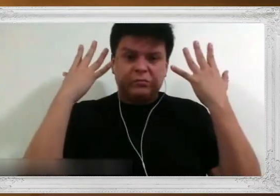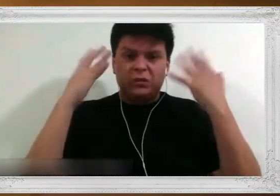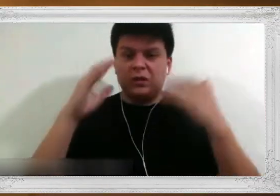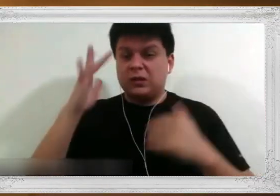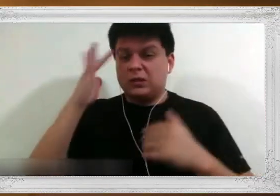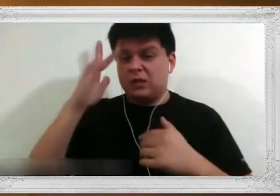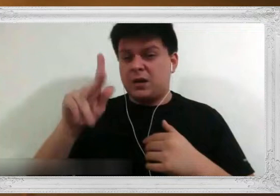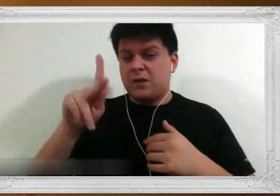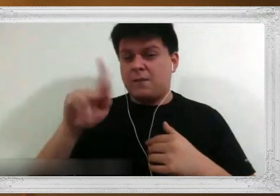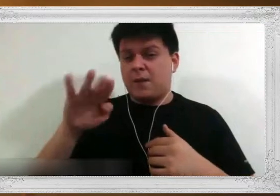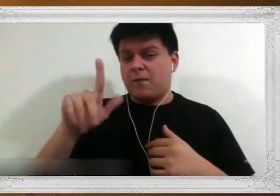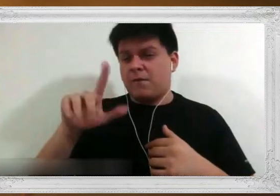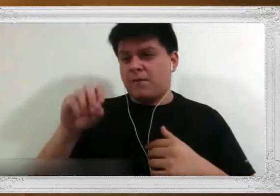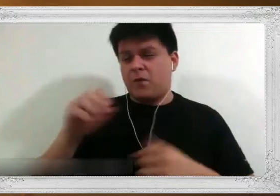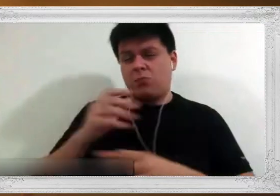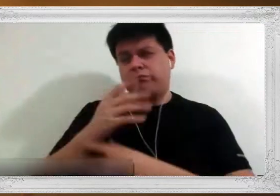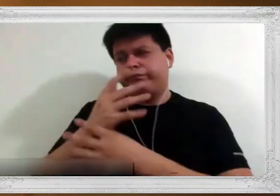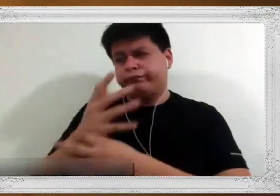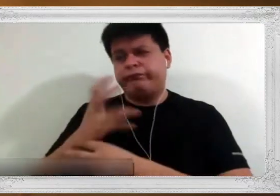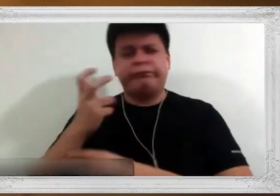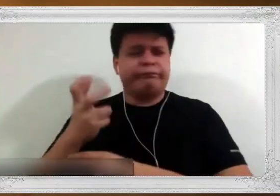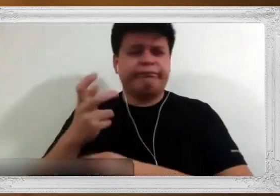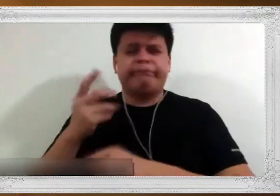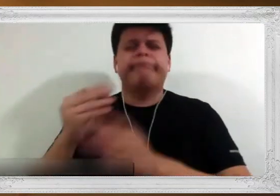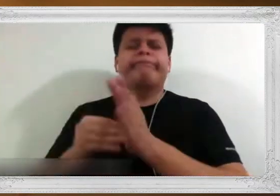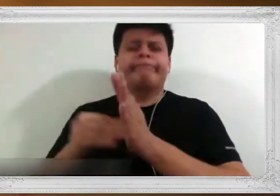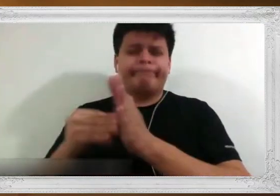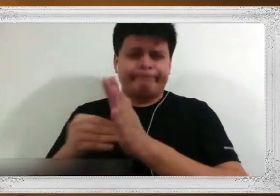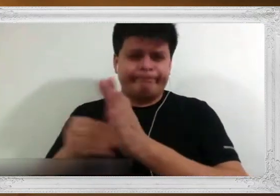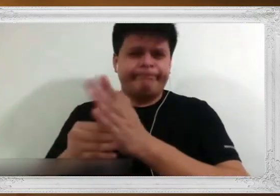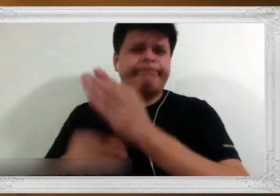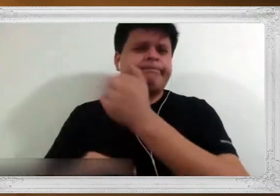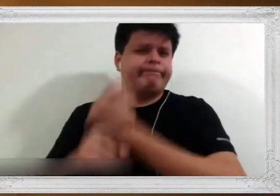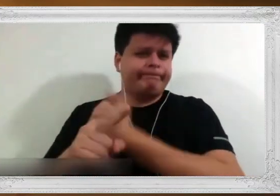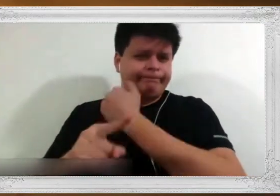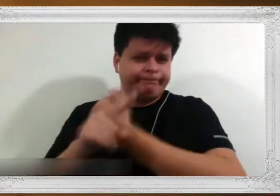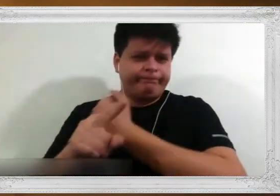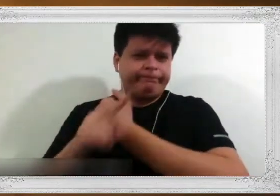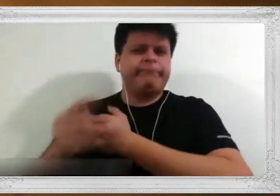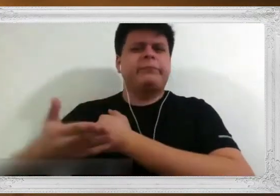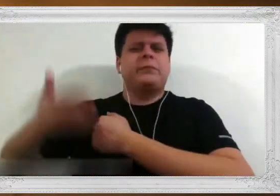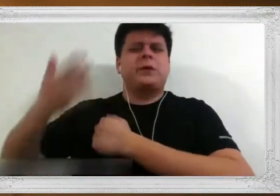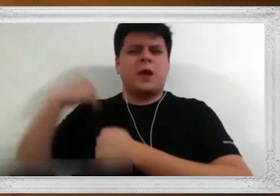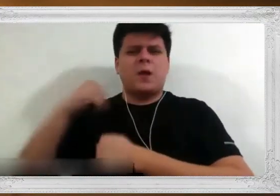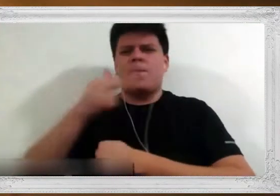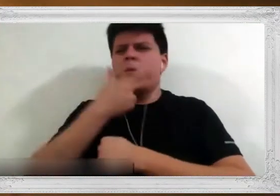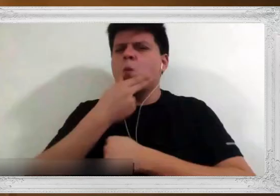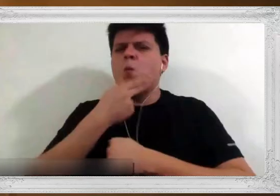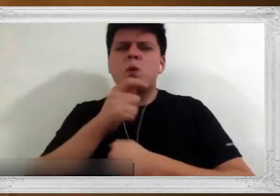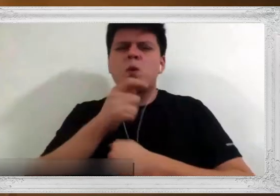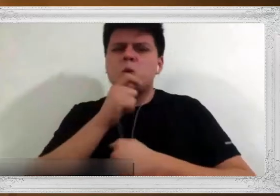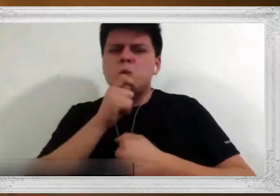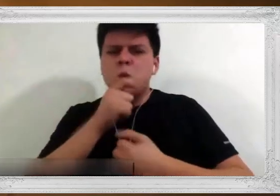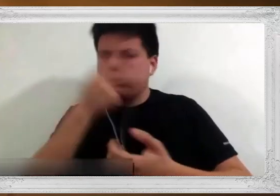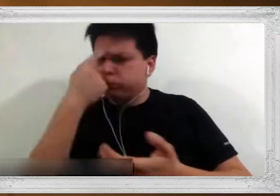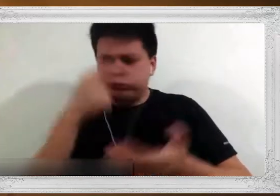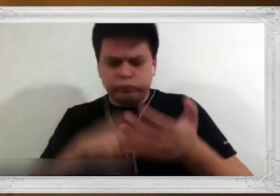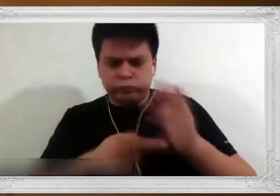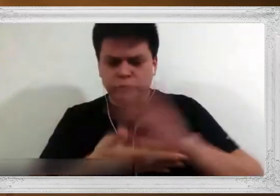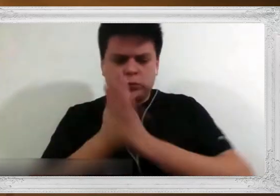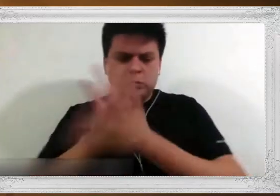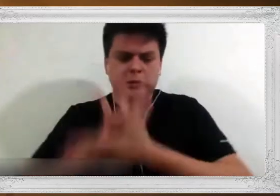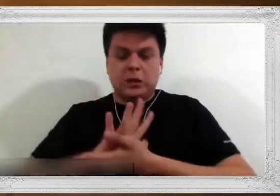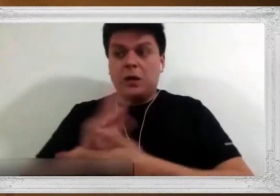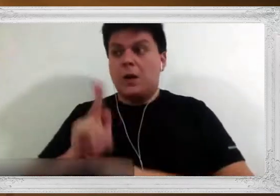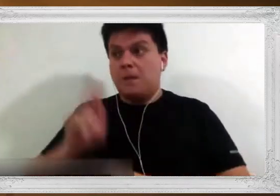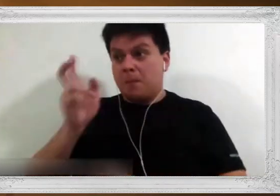Pablo, del cual aún debían despojarse. Pero sería una mirada apresurada y con seguridad no